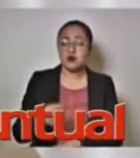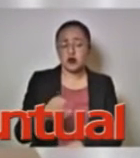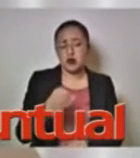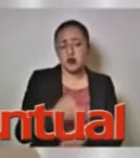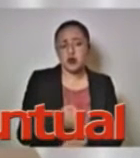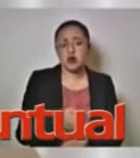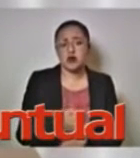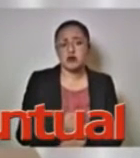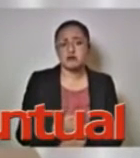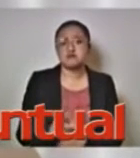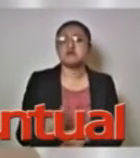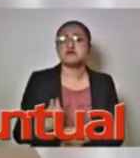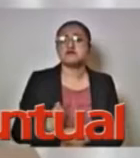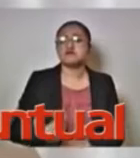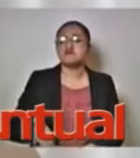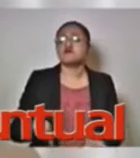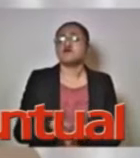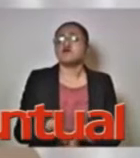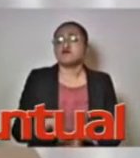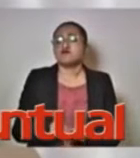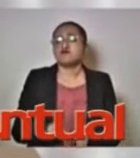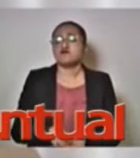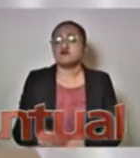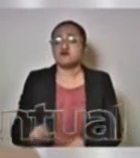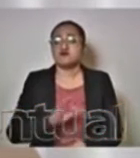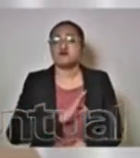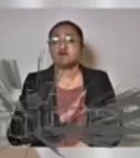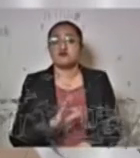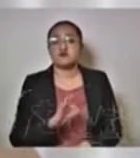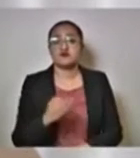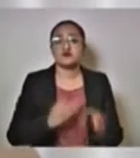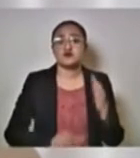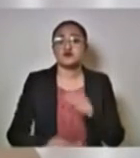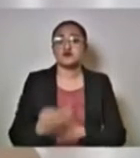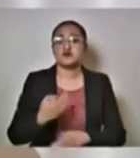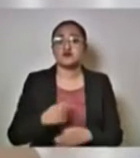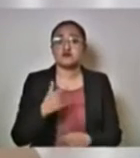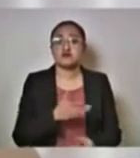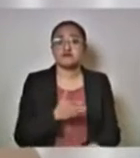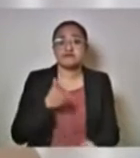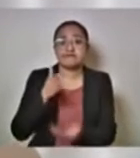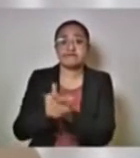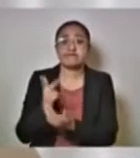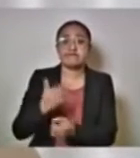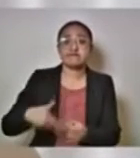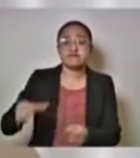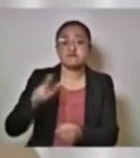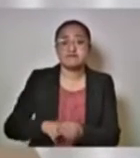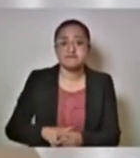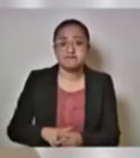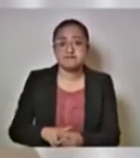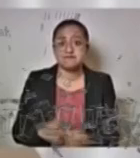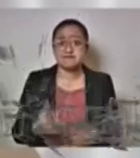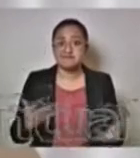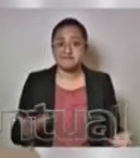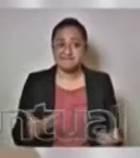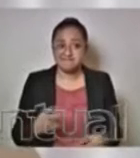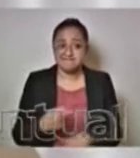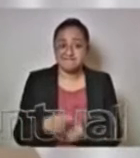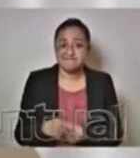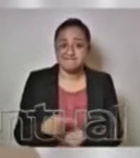representa potencialmente la posibilidad de que todos lleguen a un hospital sí